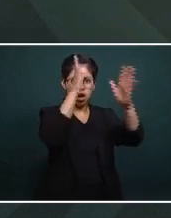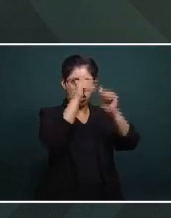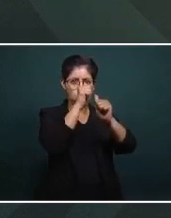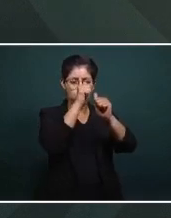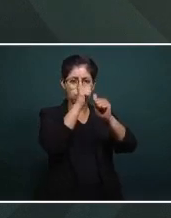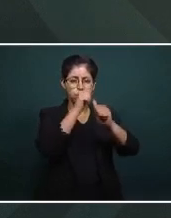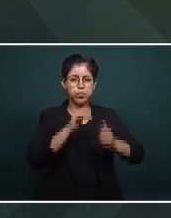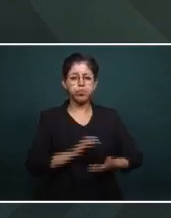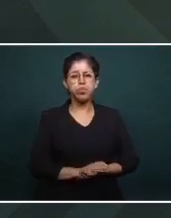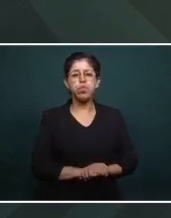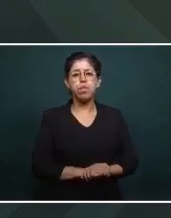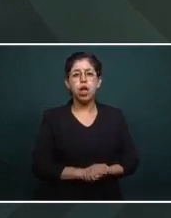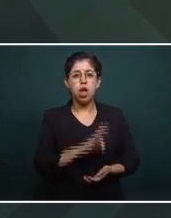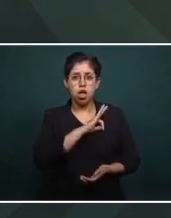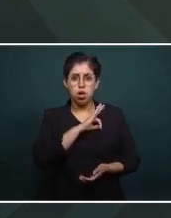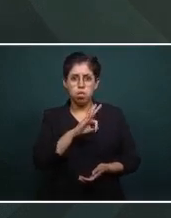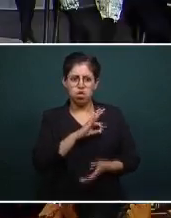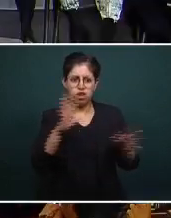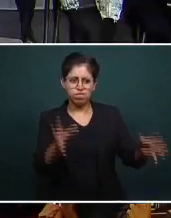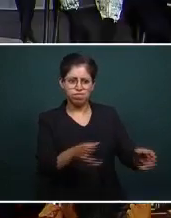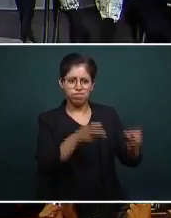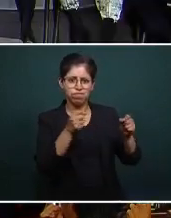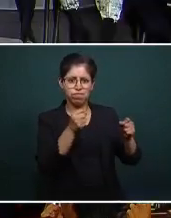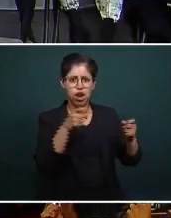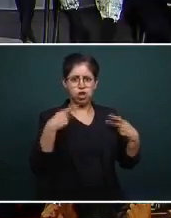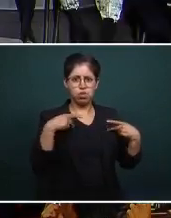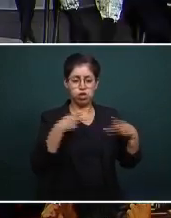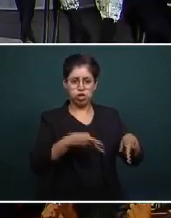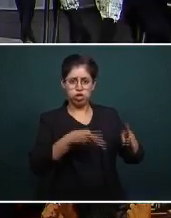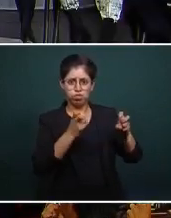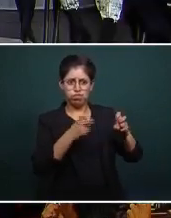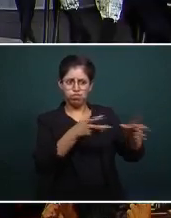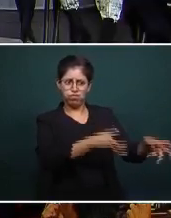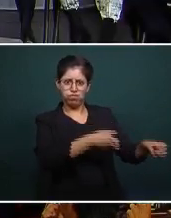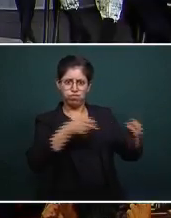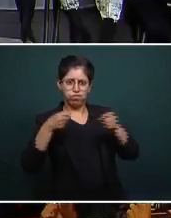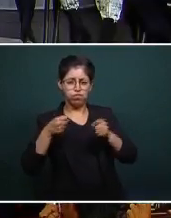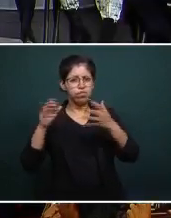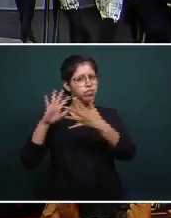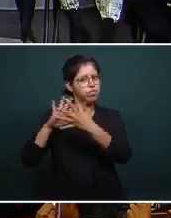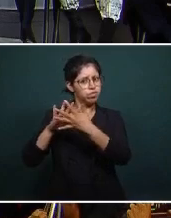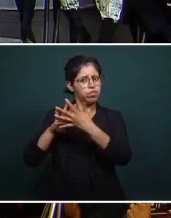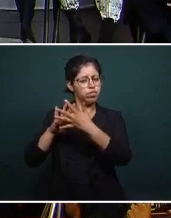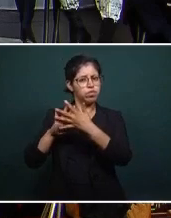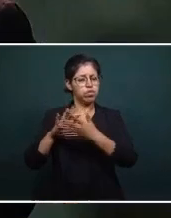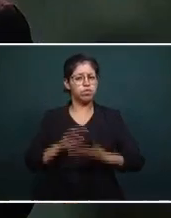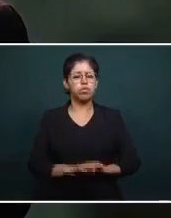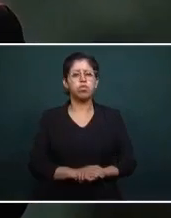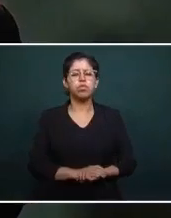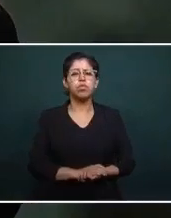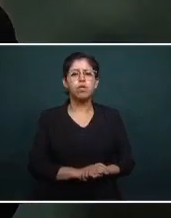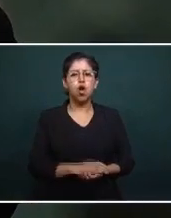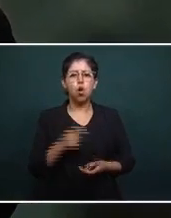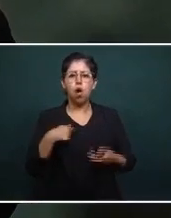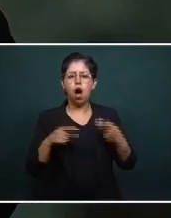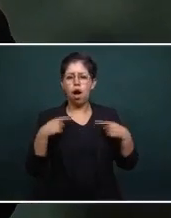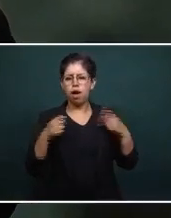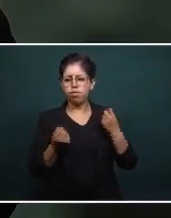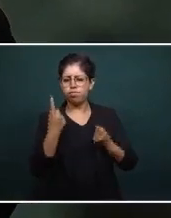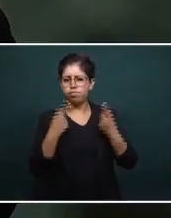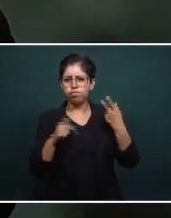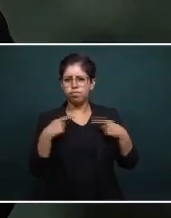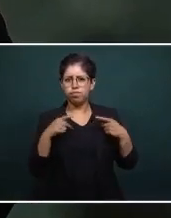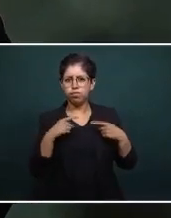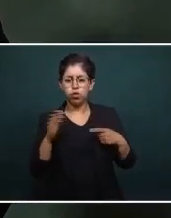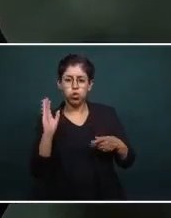límites territoriales, la delincuencia no conoce fronteras y debemos de poder continuar en la persecución de algún delito en flagrancia, cruzando la